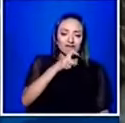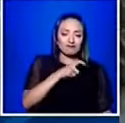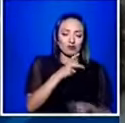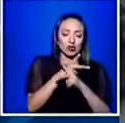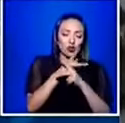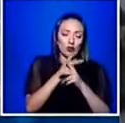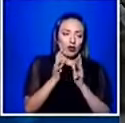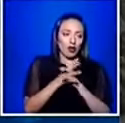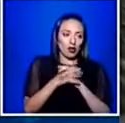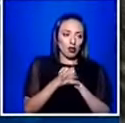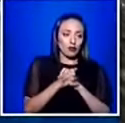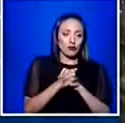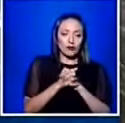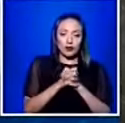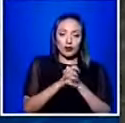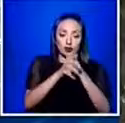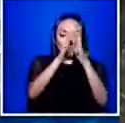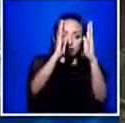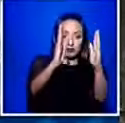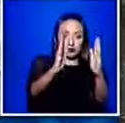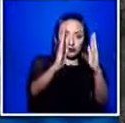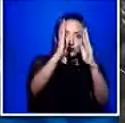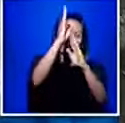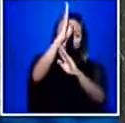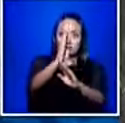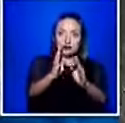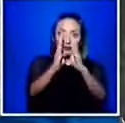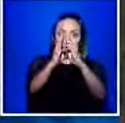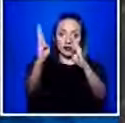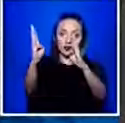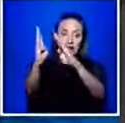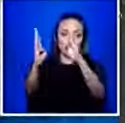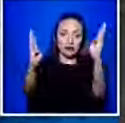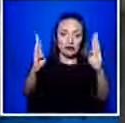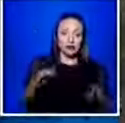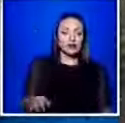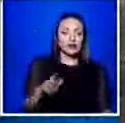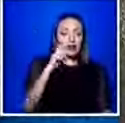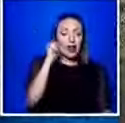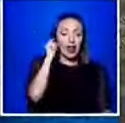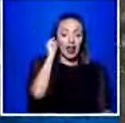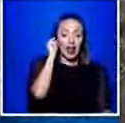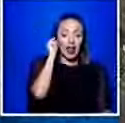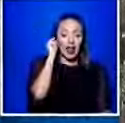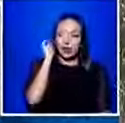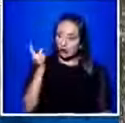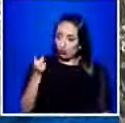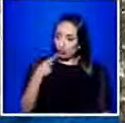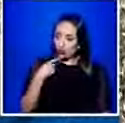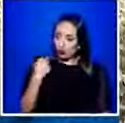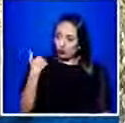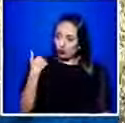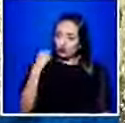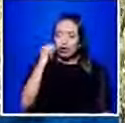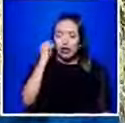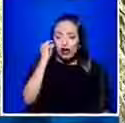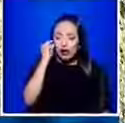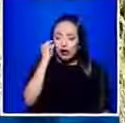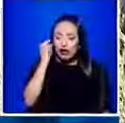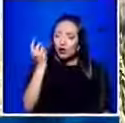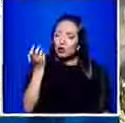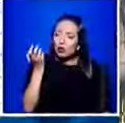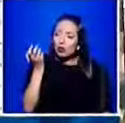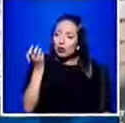cuidado de otra manera. Claro, por ejemplo, esa parte acá ya no hay media cara, ¿no ve? ¿Y usted está con la radio? ¿Por la radio reporta alguna novedad? Sí, ¿cómo está el tema de la seguridad